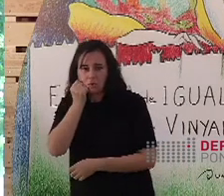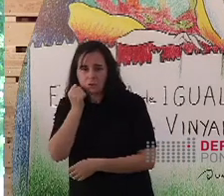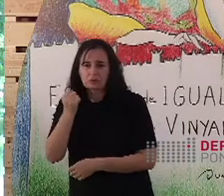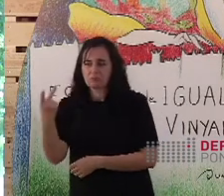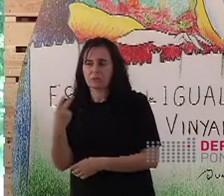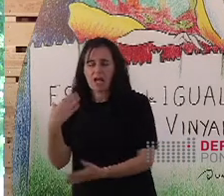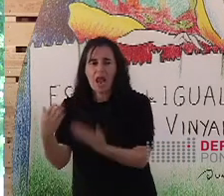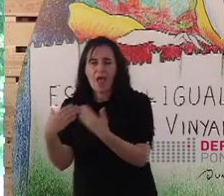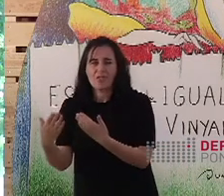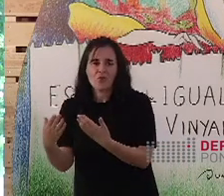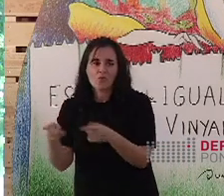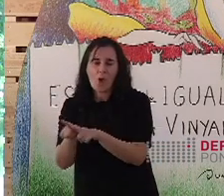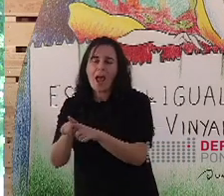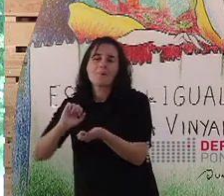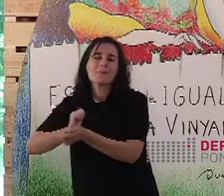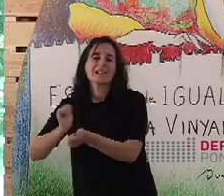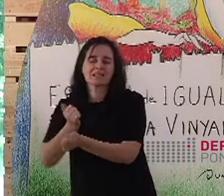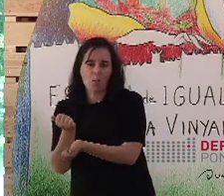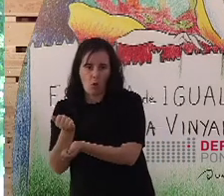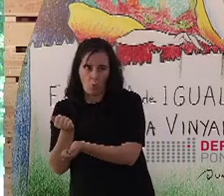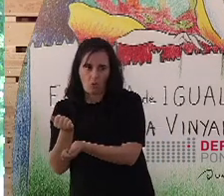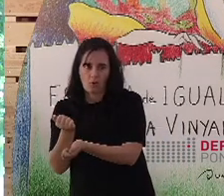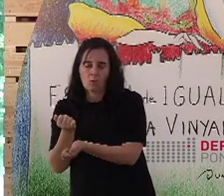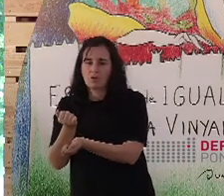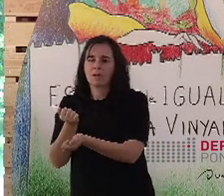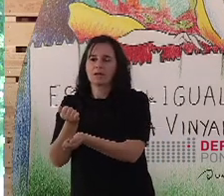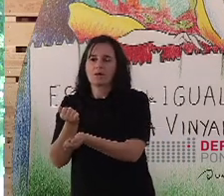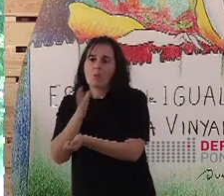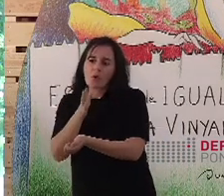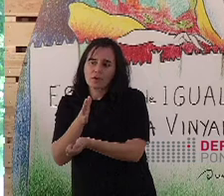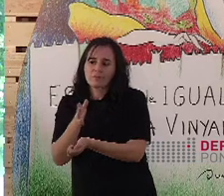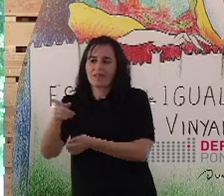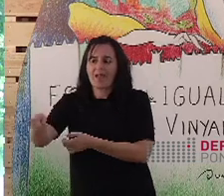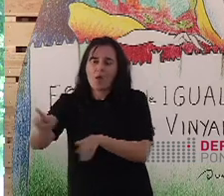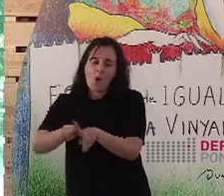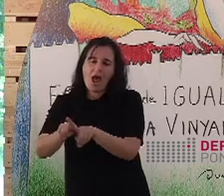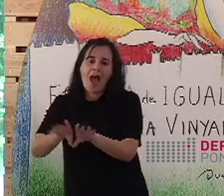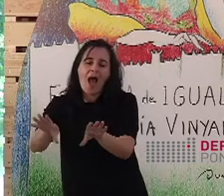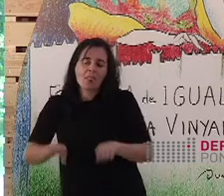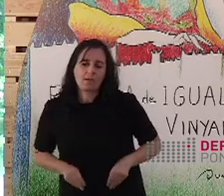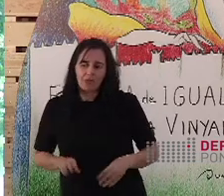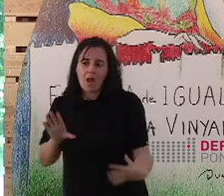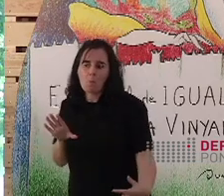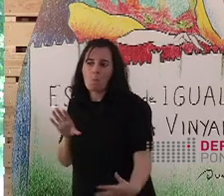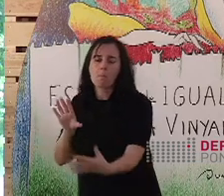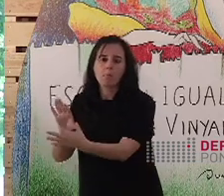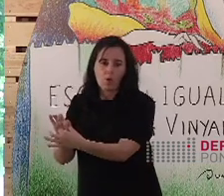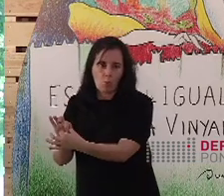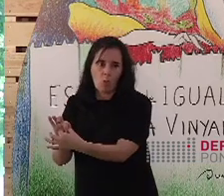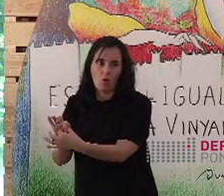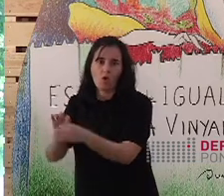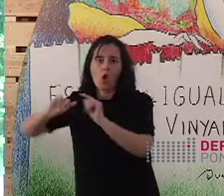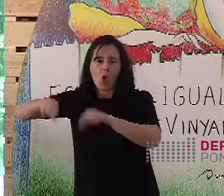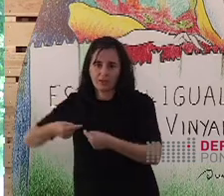en realidade, se debe a esa concepción que se produce e ese vínculo que se produce no que nos